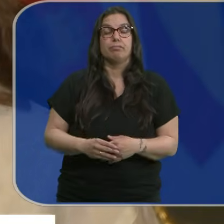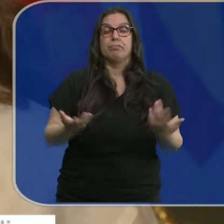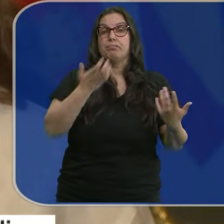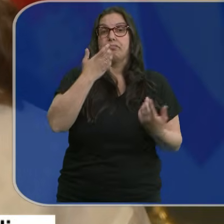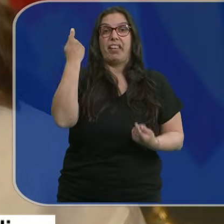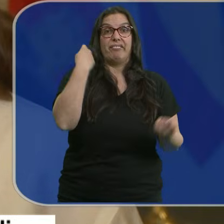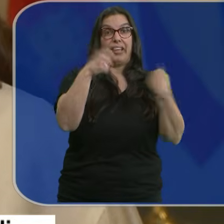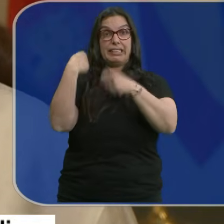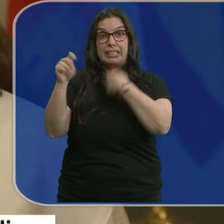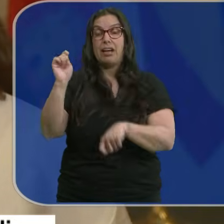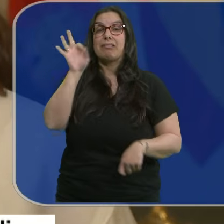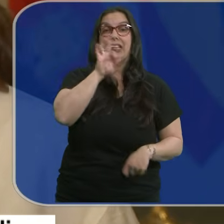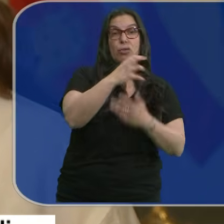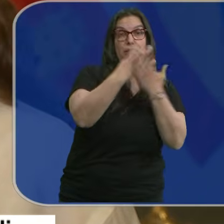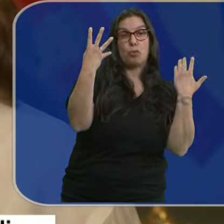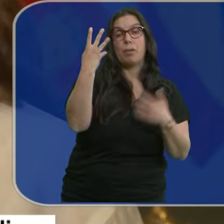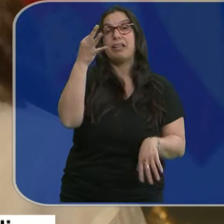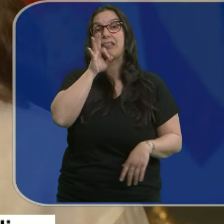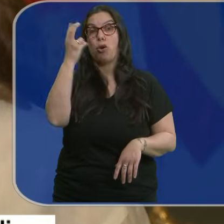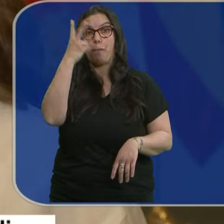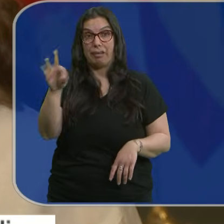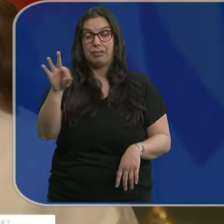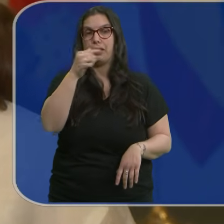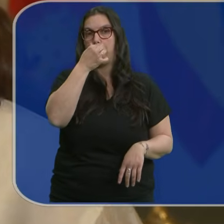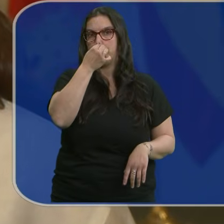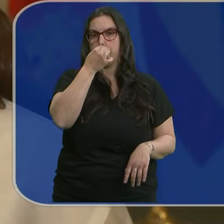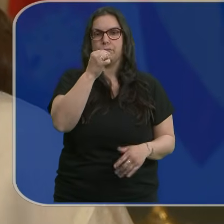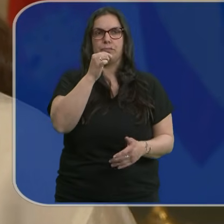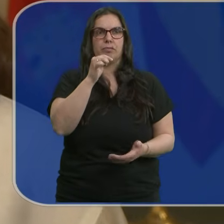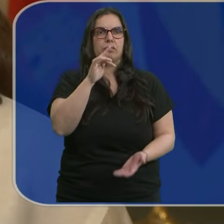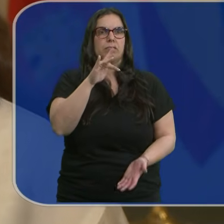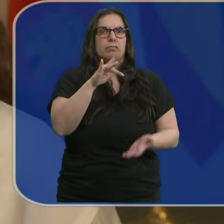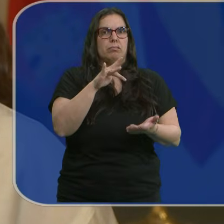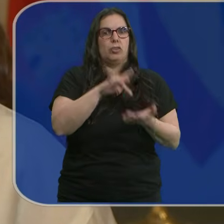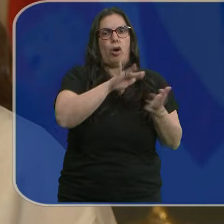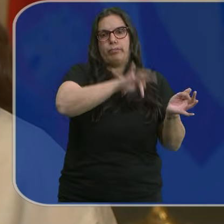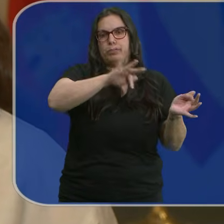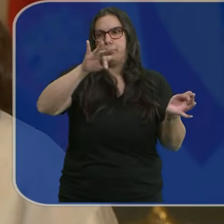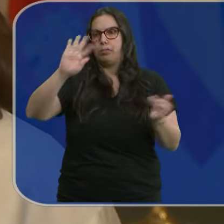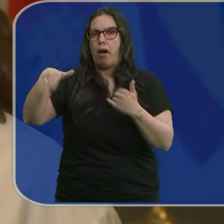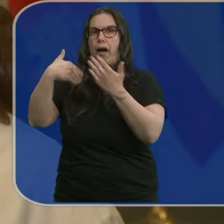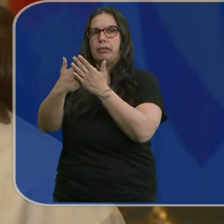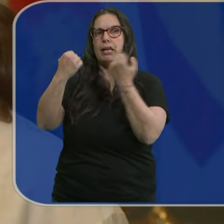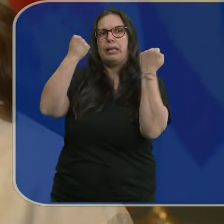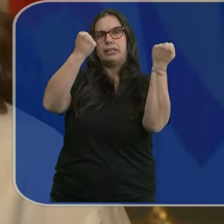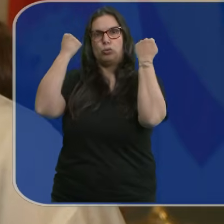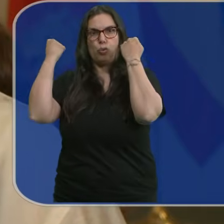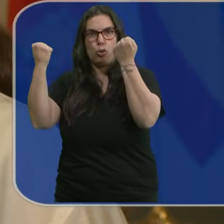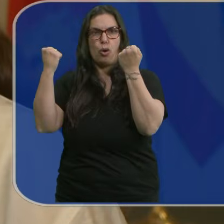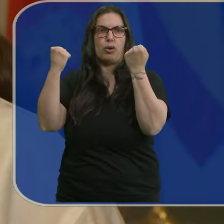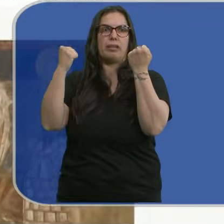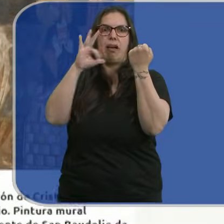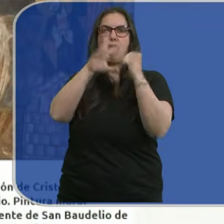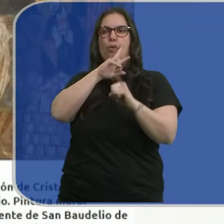ventas, tanto en el siglo XIX como en el siglo XX, pues pasaron a diversas manos hasta que llegaron a las instituciones que actualmente